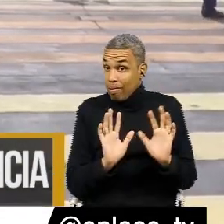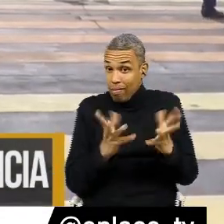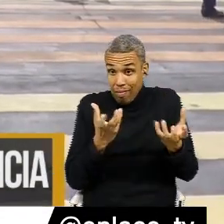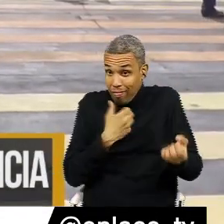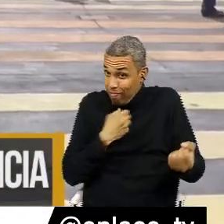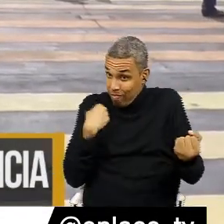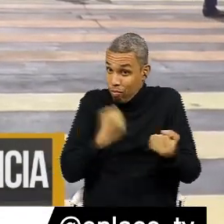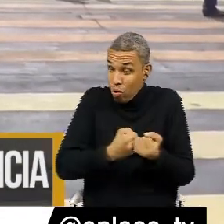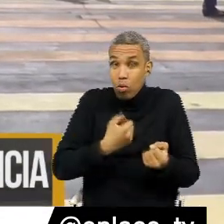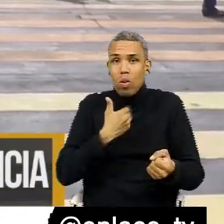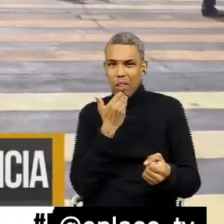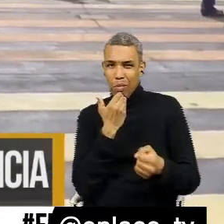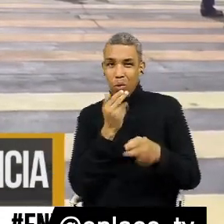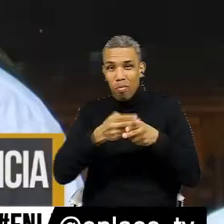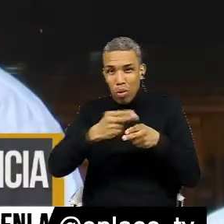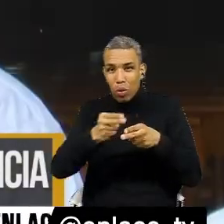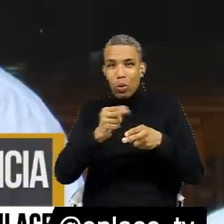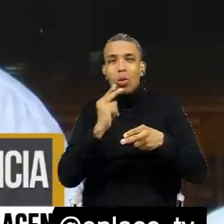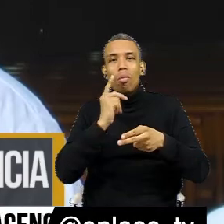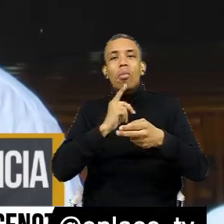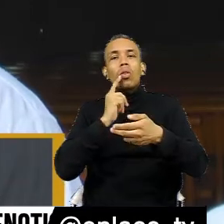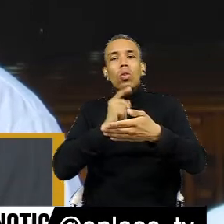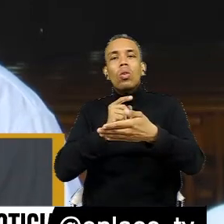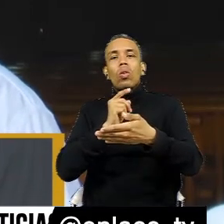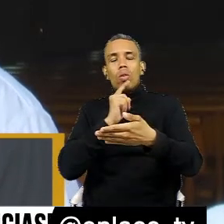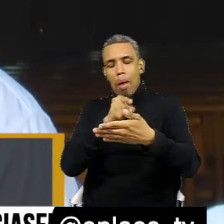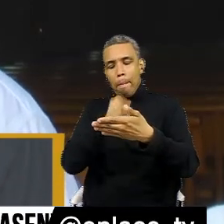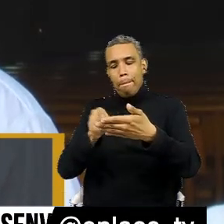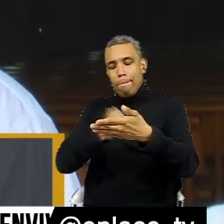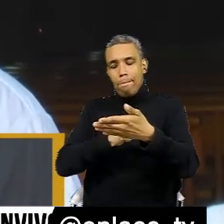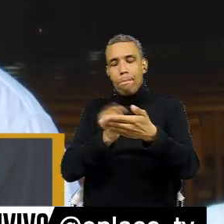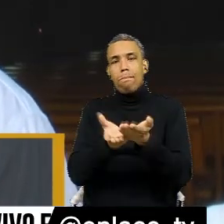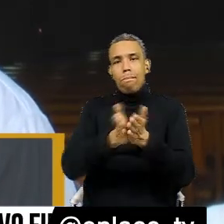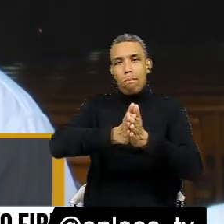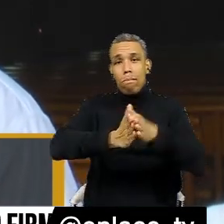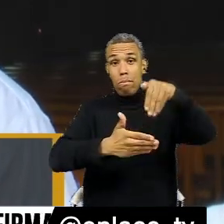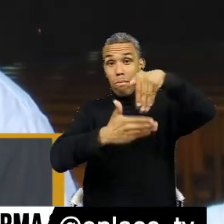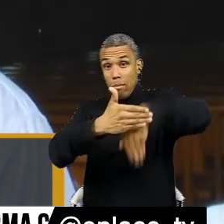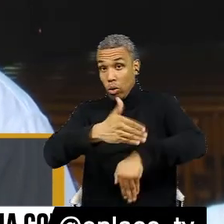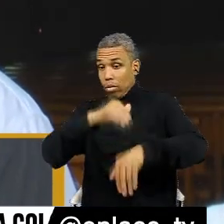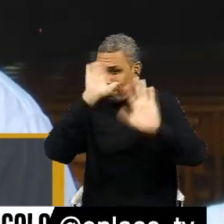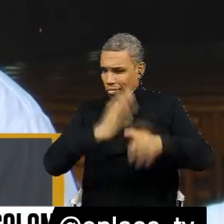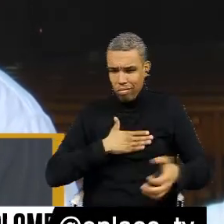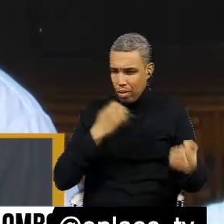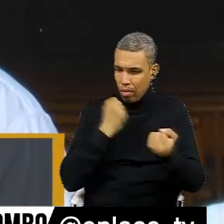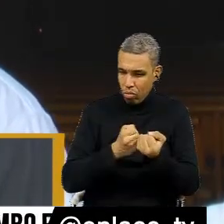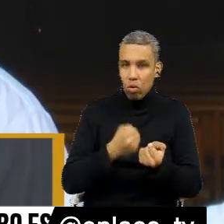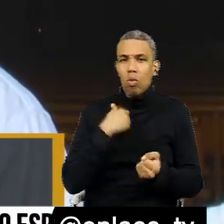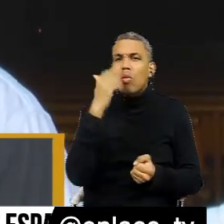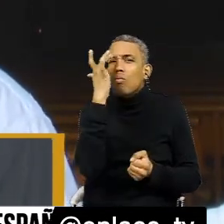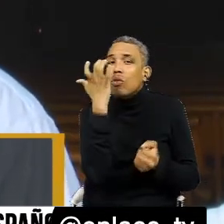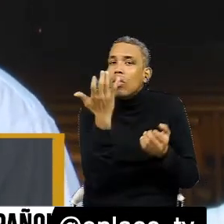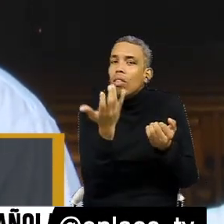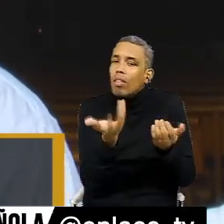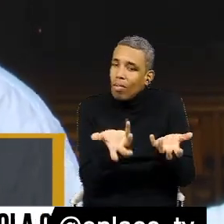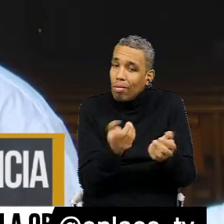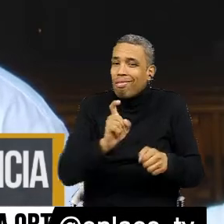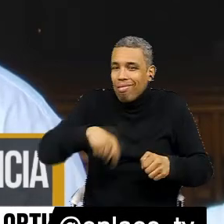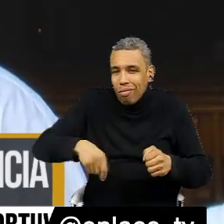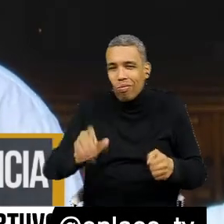hacerlo, porque la paz es importante y la reconciliación es muy importante, más en una fecha como hoy que